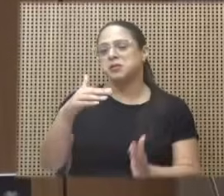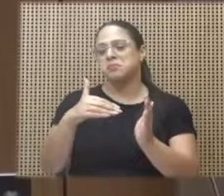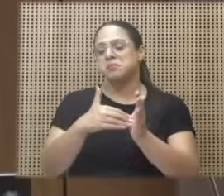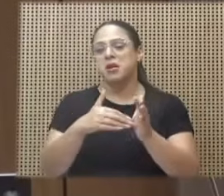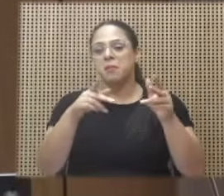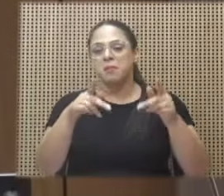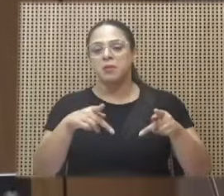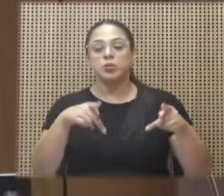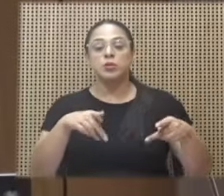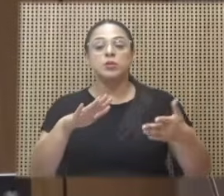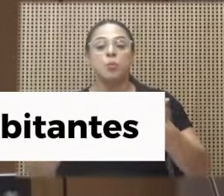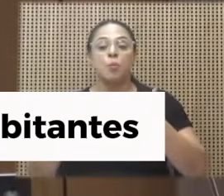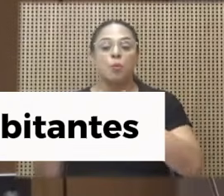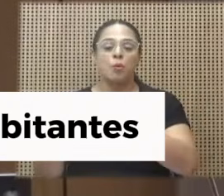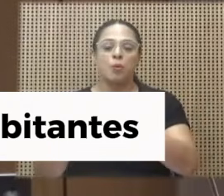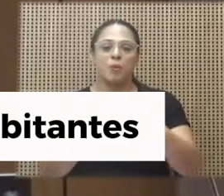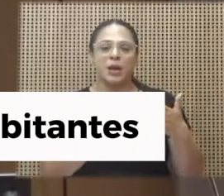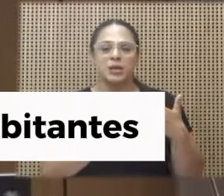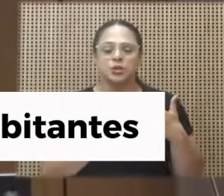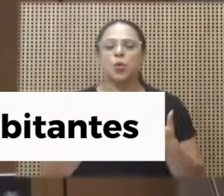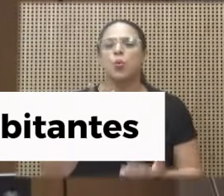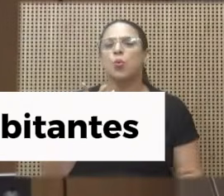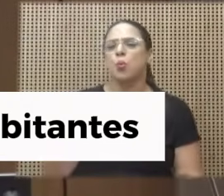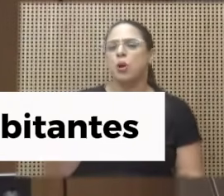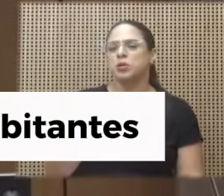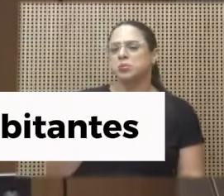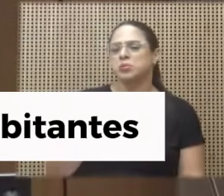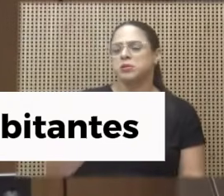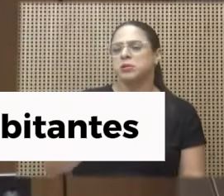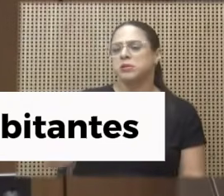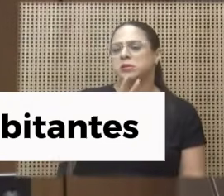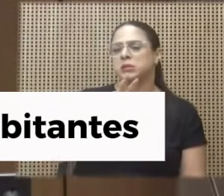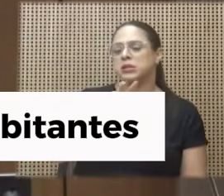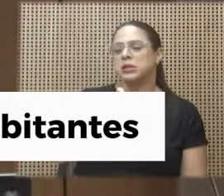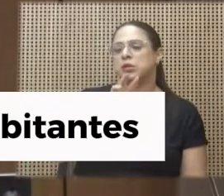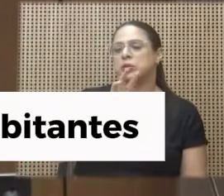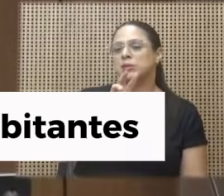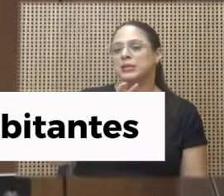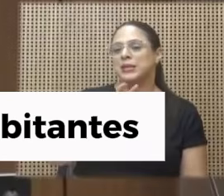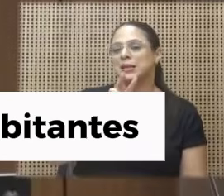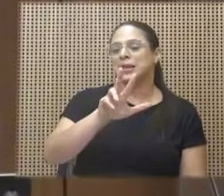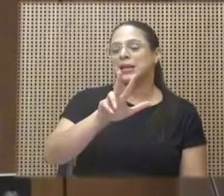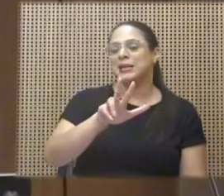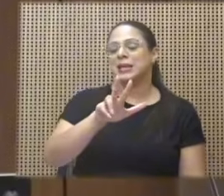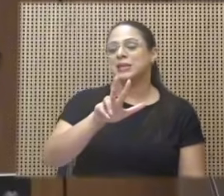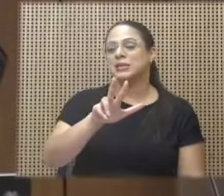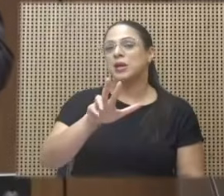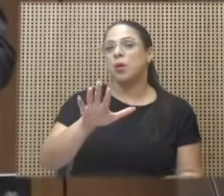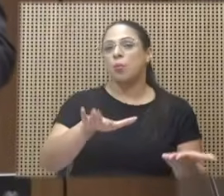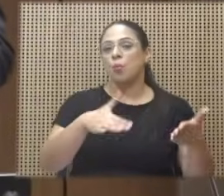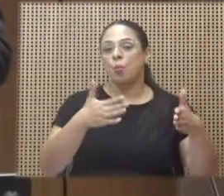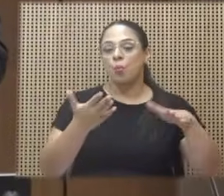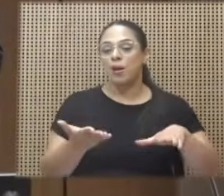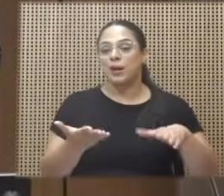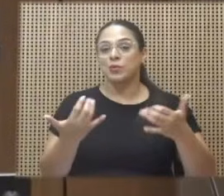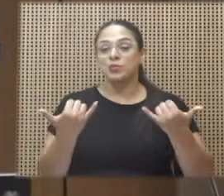la población de esa época fueron 363 muertos por cada 100,000 habitantes. Y ahora